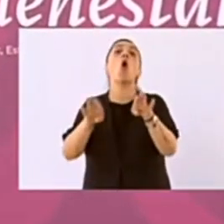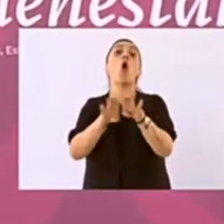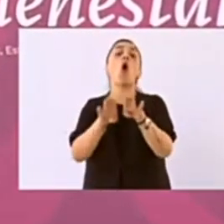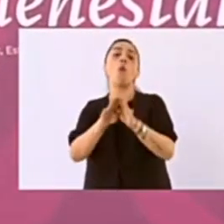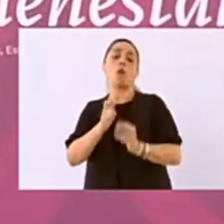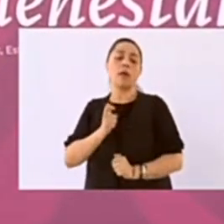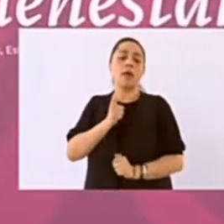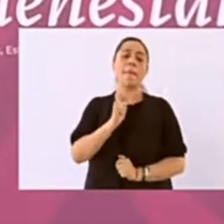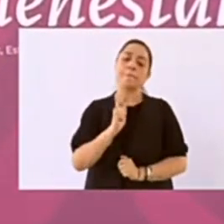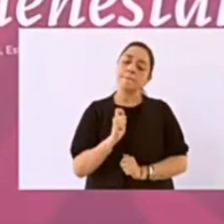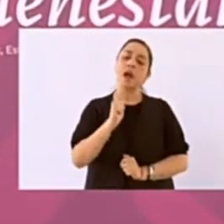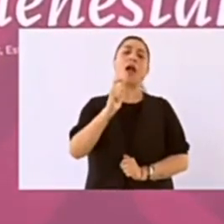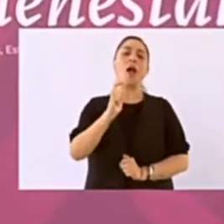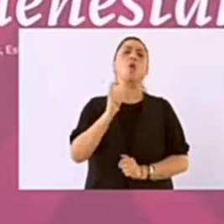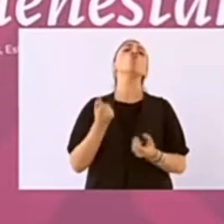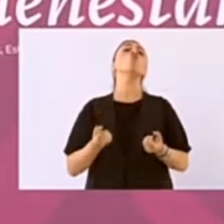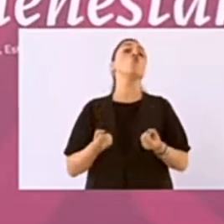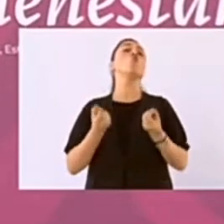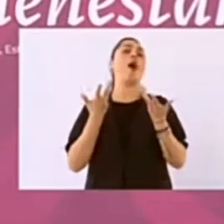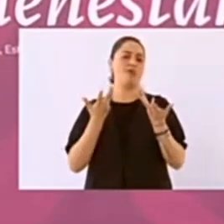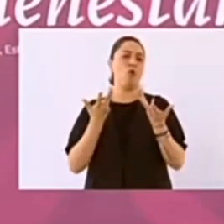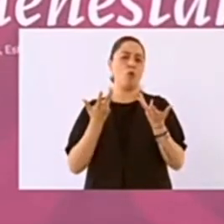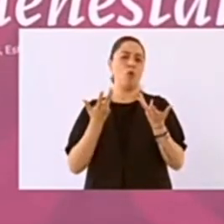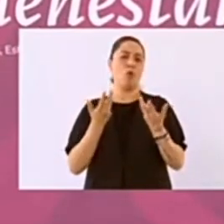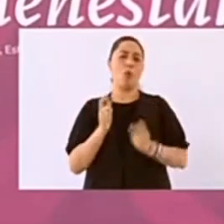aumento al salario mínimo.